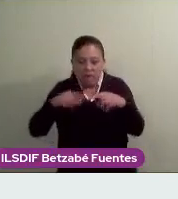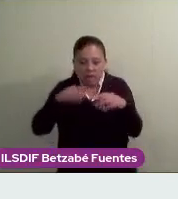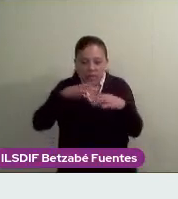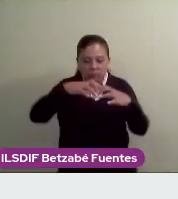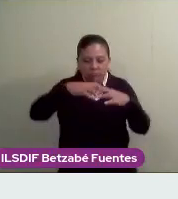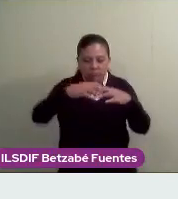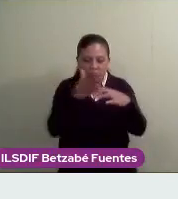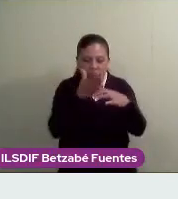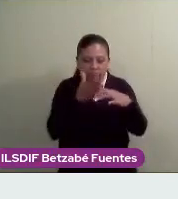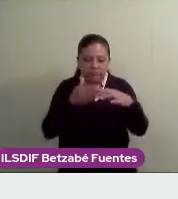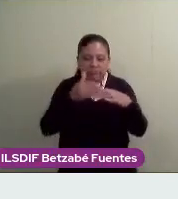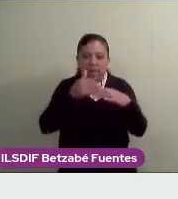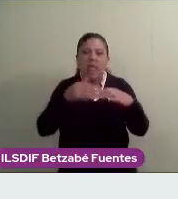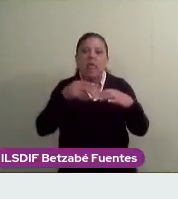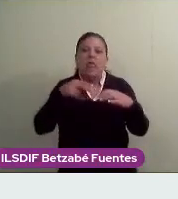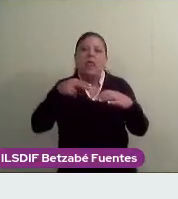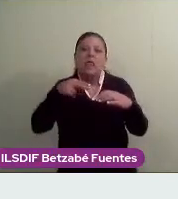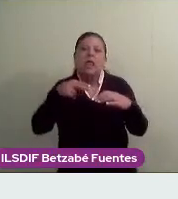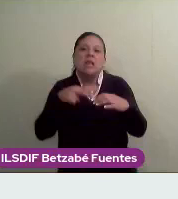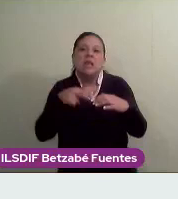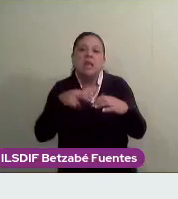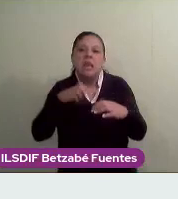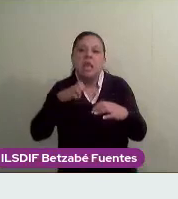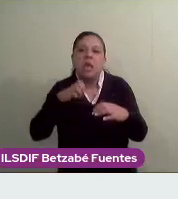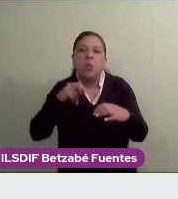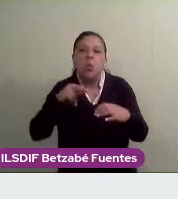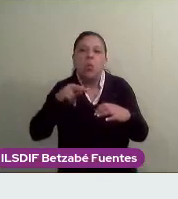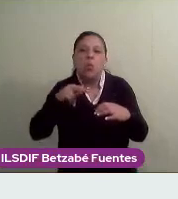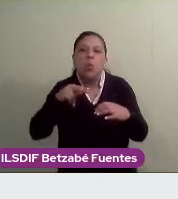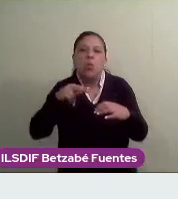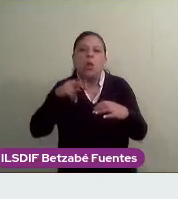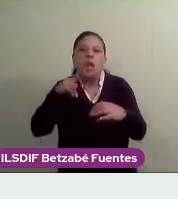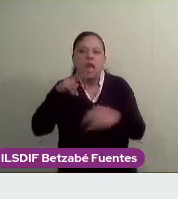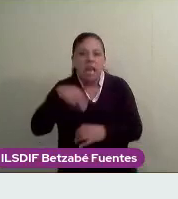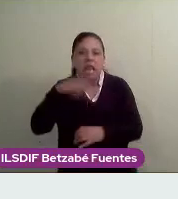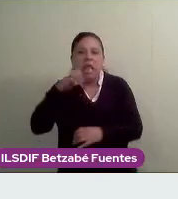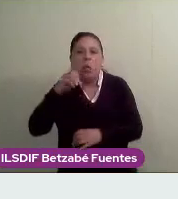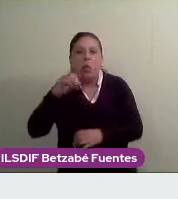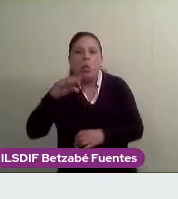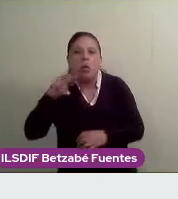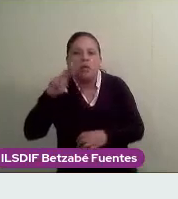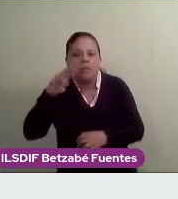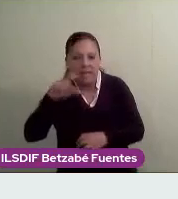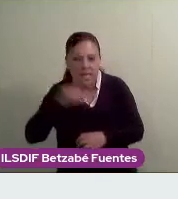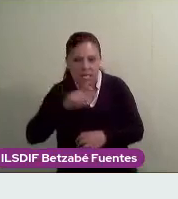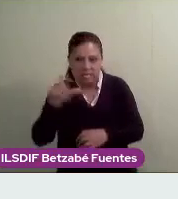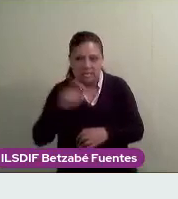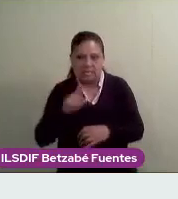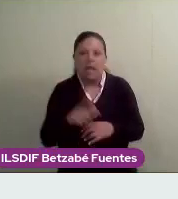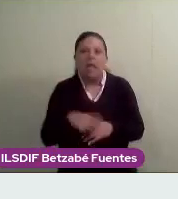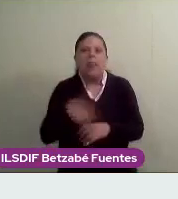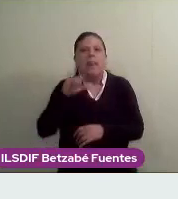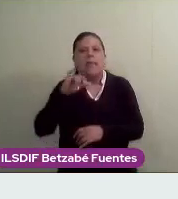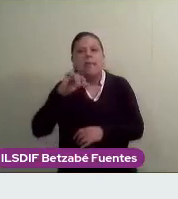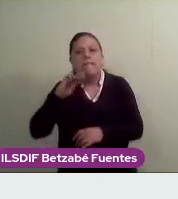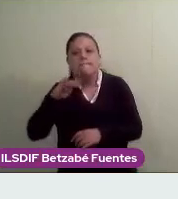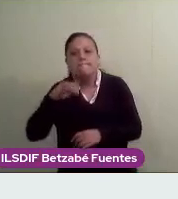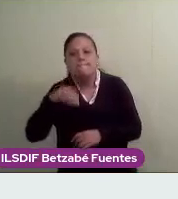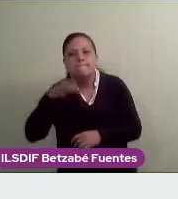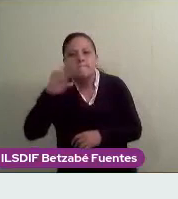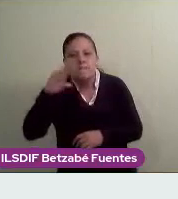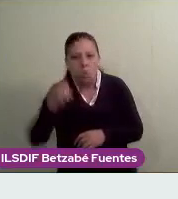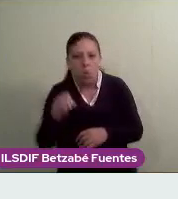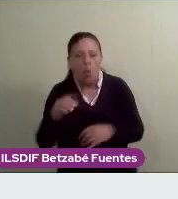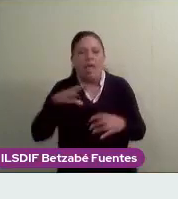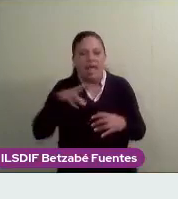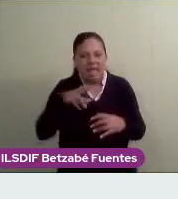o la corteza más nueva, ¿no? del cerebro. O sea, la interferencia en la transmisión de inervación entre el